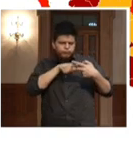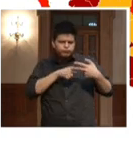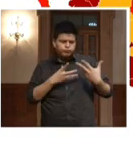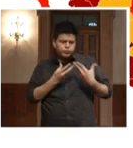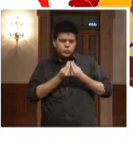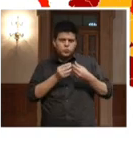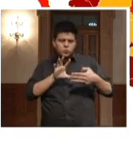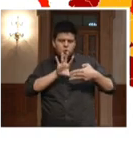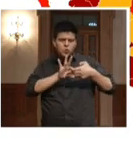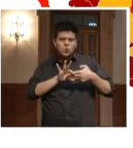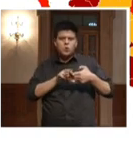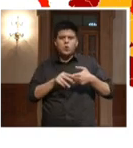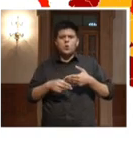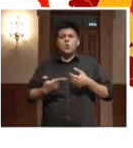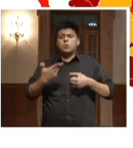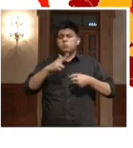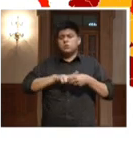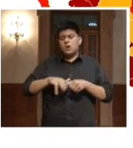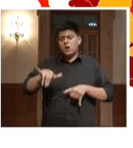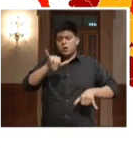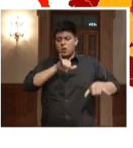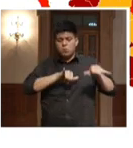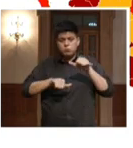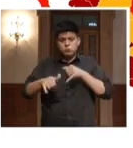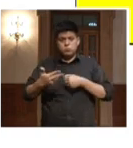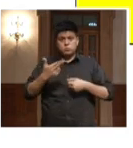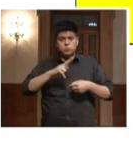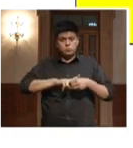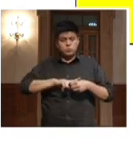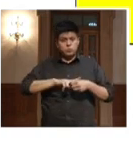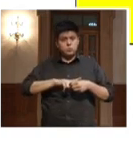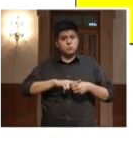que tenemos, aunque sean no validados por el INDRE.